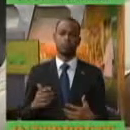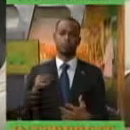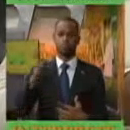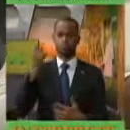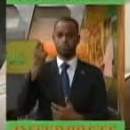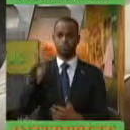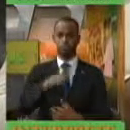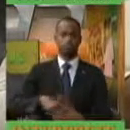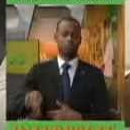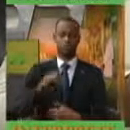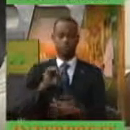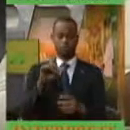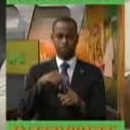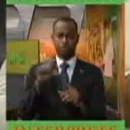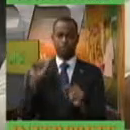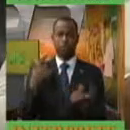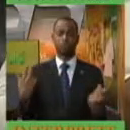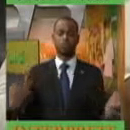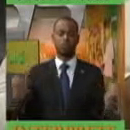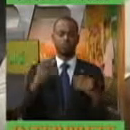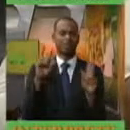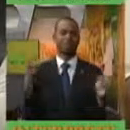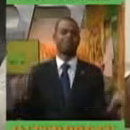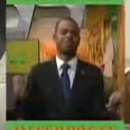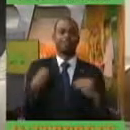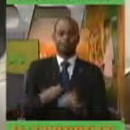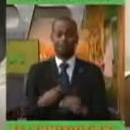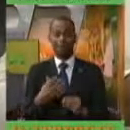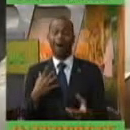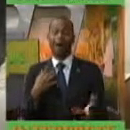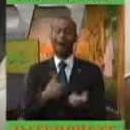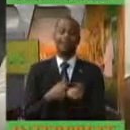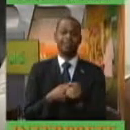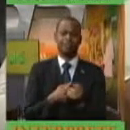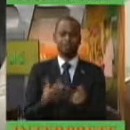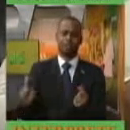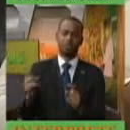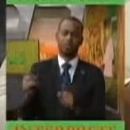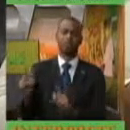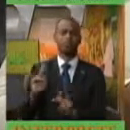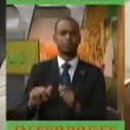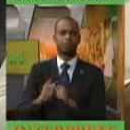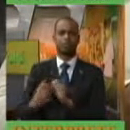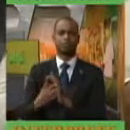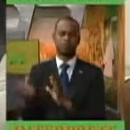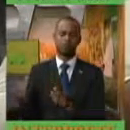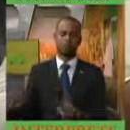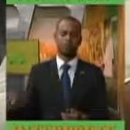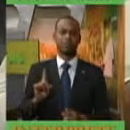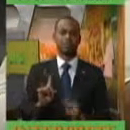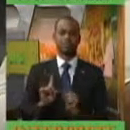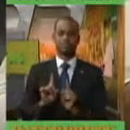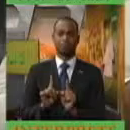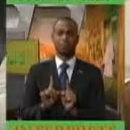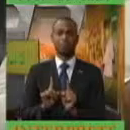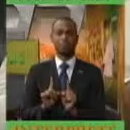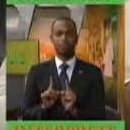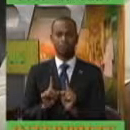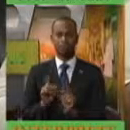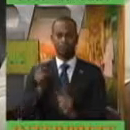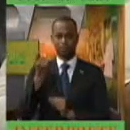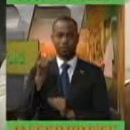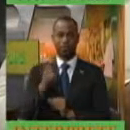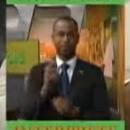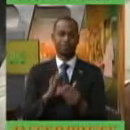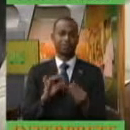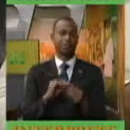se quieren poner el traje de la discapacidad, quieren tener a su lado personas con discapacidad, incluso que ya